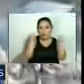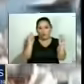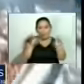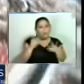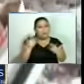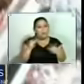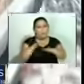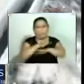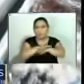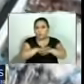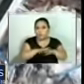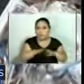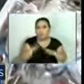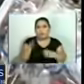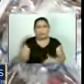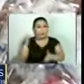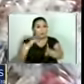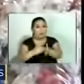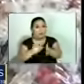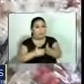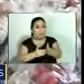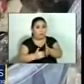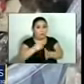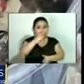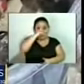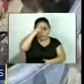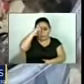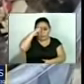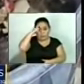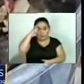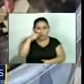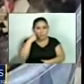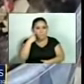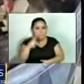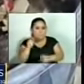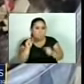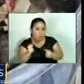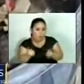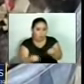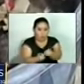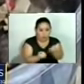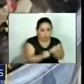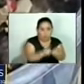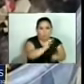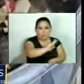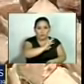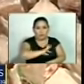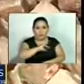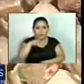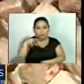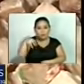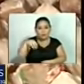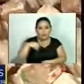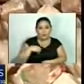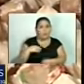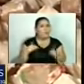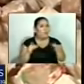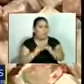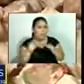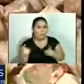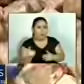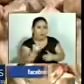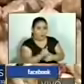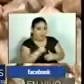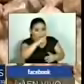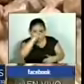esto pase pronto para retomar lo que un día se volvió no solo el sustento para ellos y su familia, sino para las personas que trabajaron